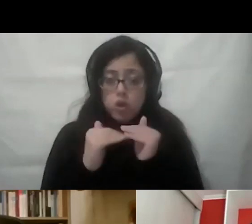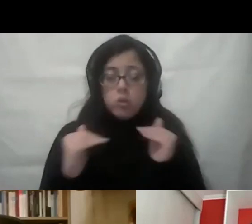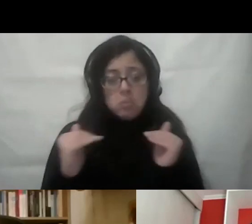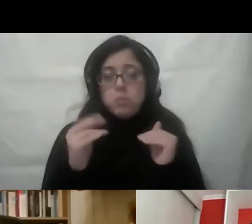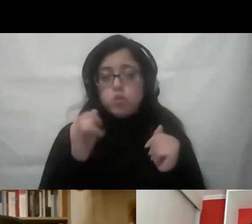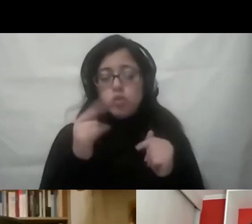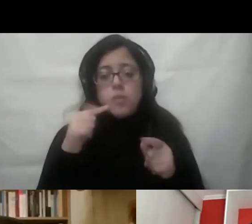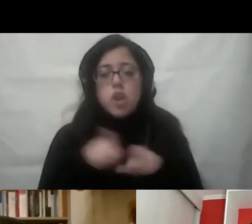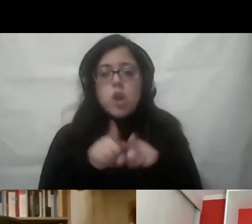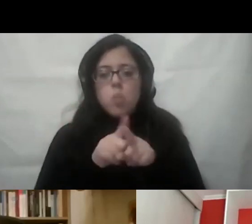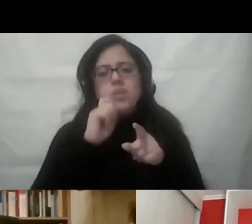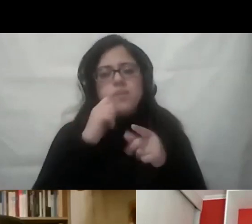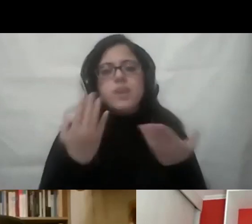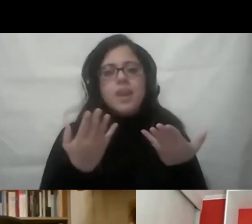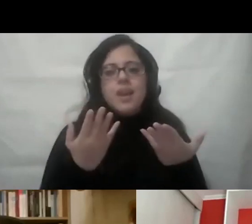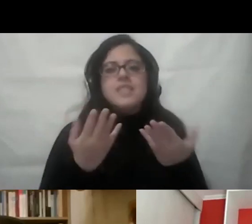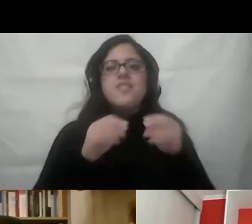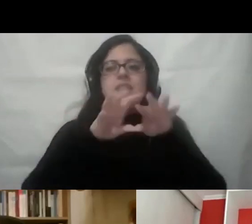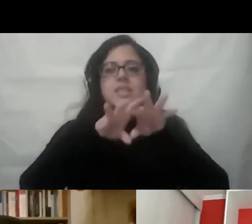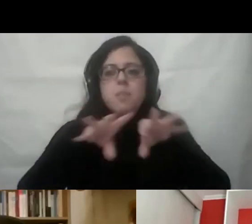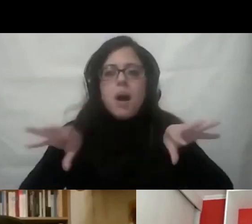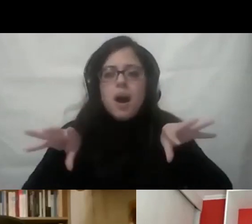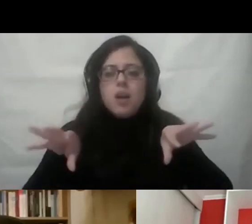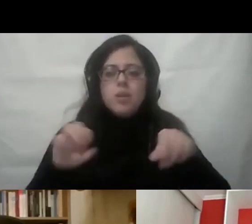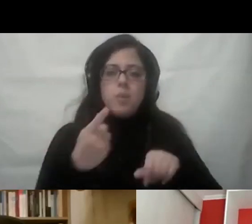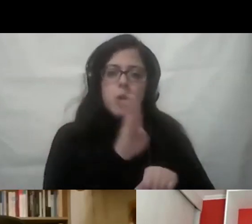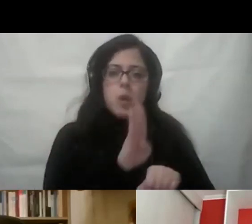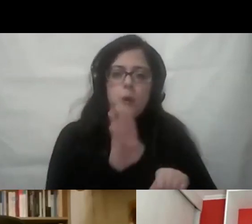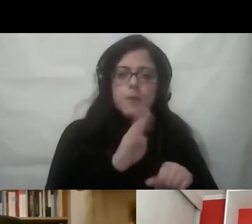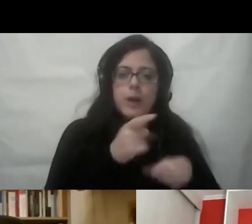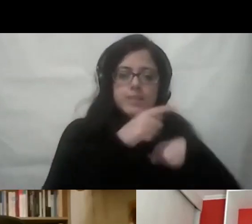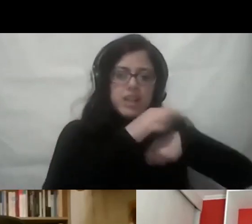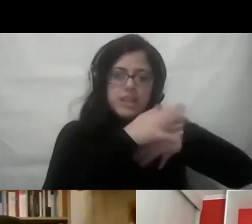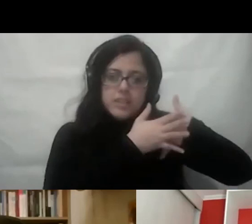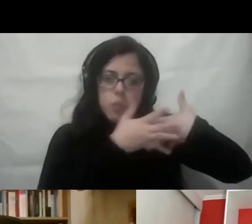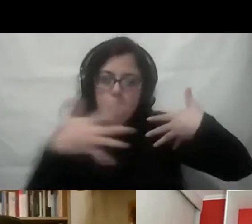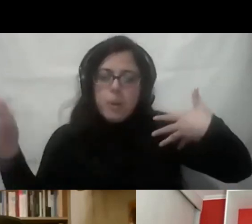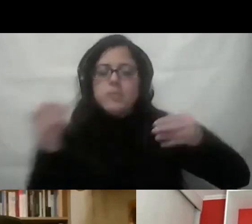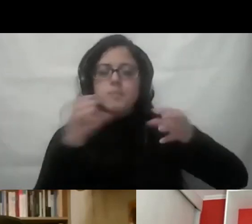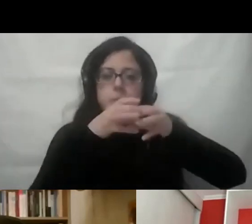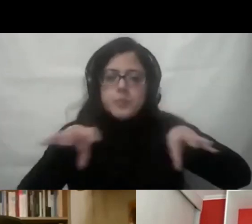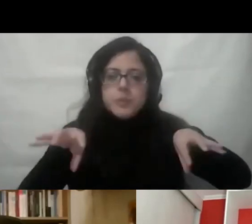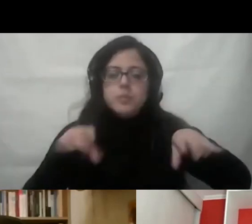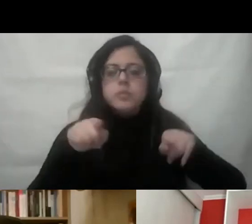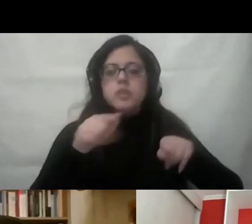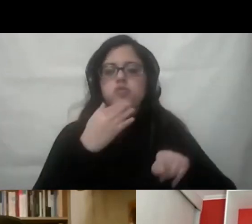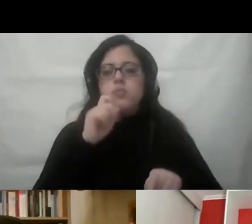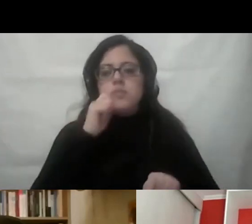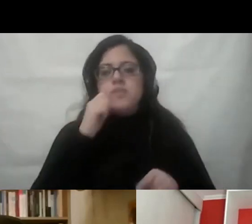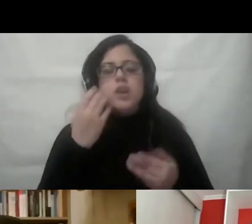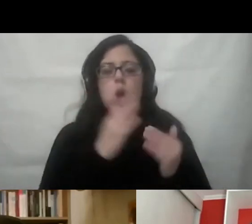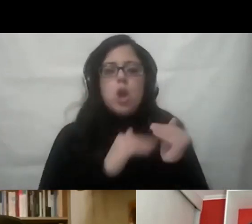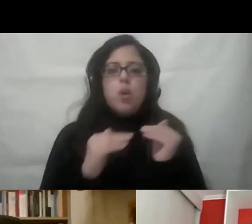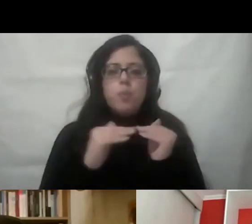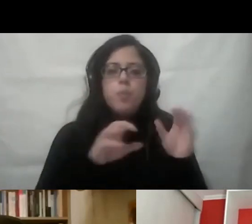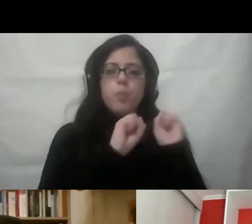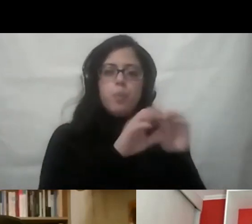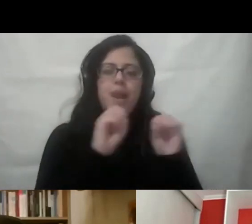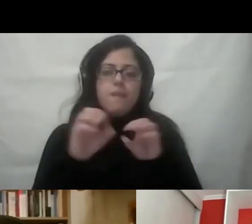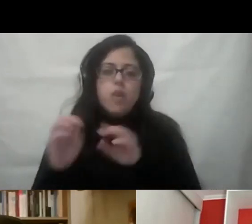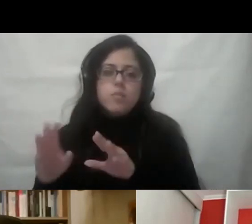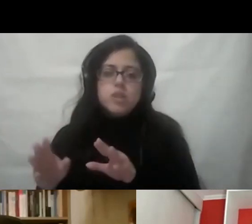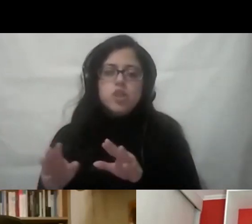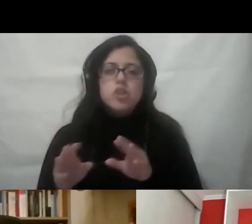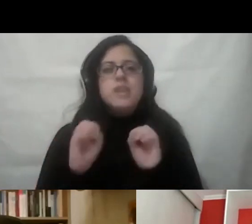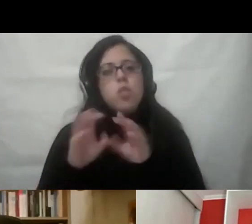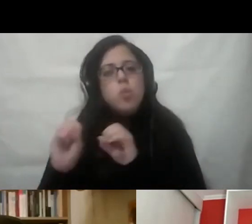van descomponiendo desde primero básico en adelante. Yo creo que también son los mismos para formación, para educación